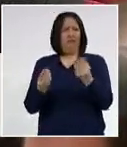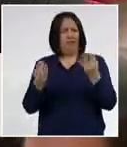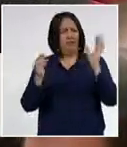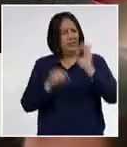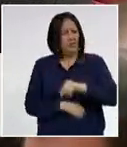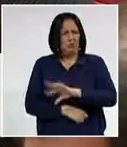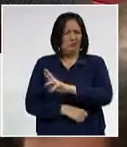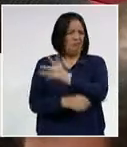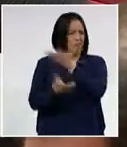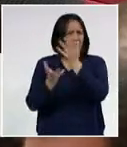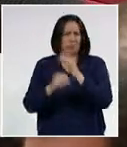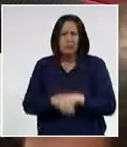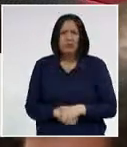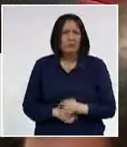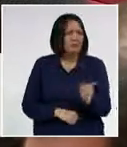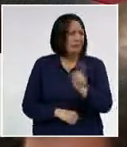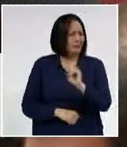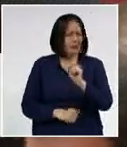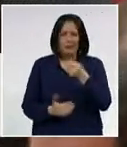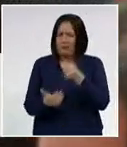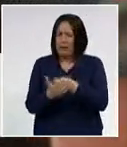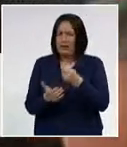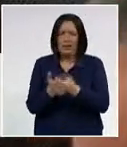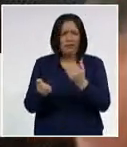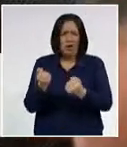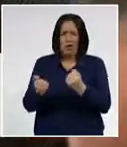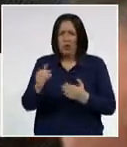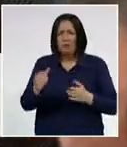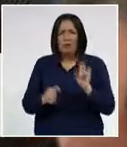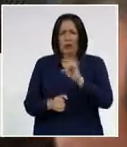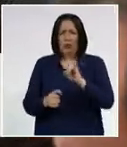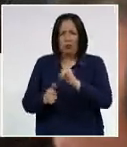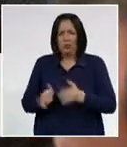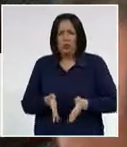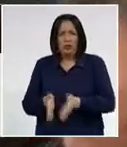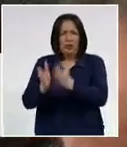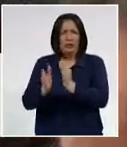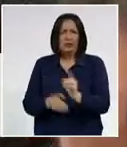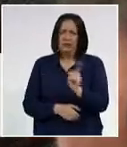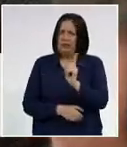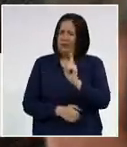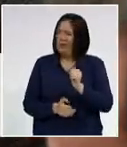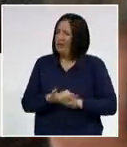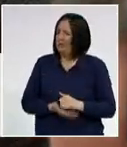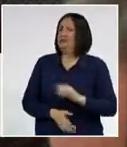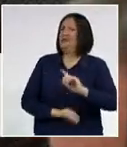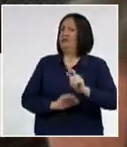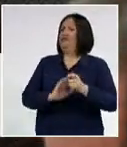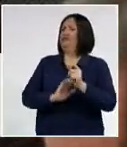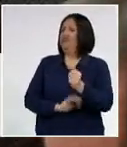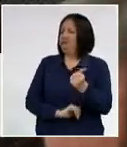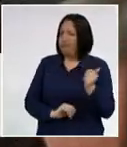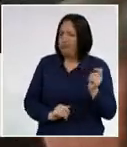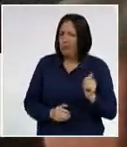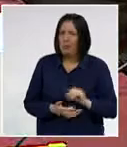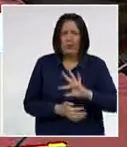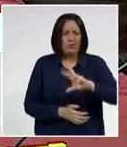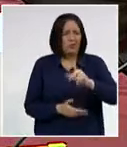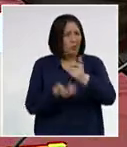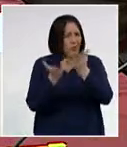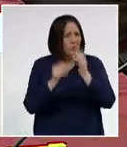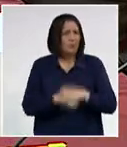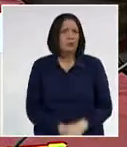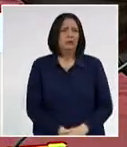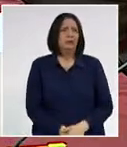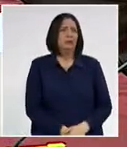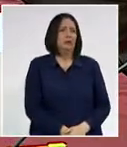asalto, no es un peaje. Aquí alguien lo dijo, es un pillaje, es un robo. Con